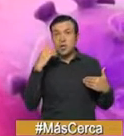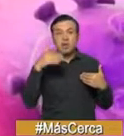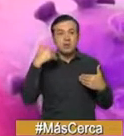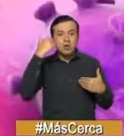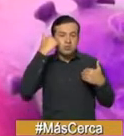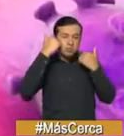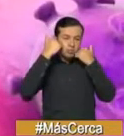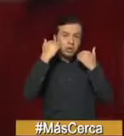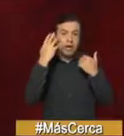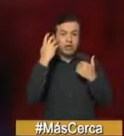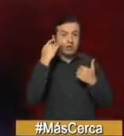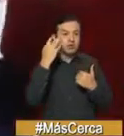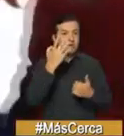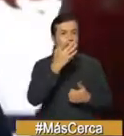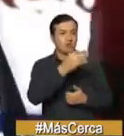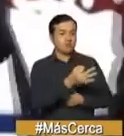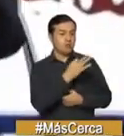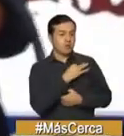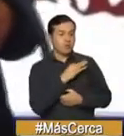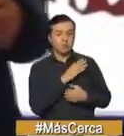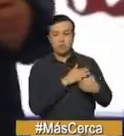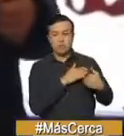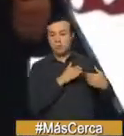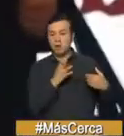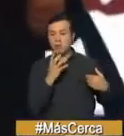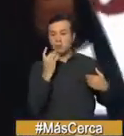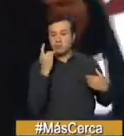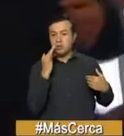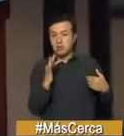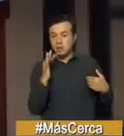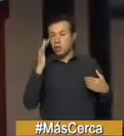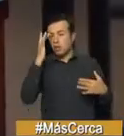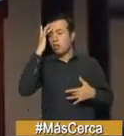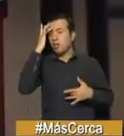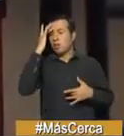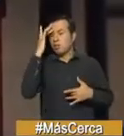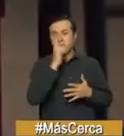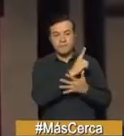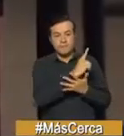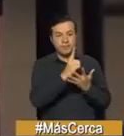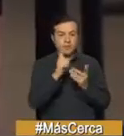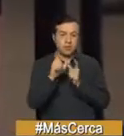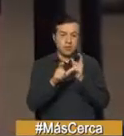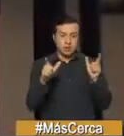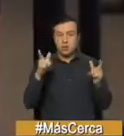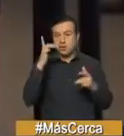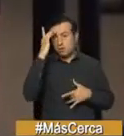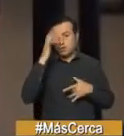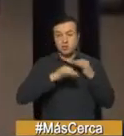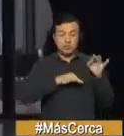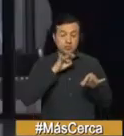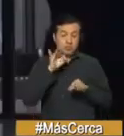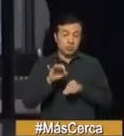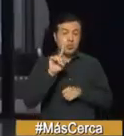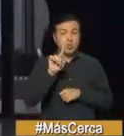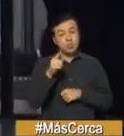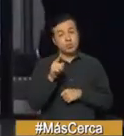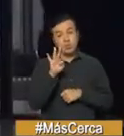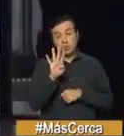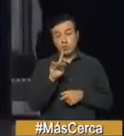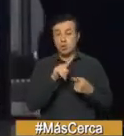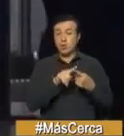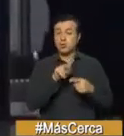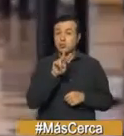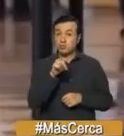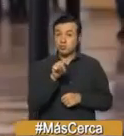síntomas los científicos revelaron que cada persona infectada puede transmitir el virus a entre 1.4 y